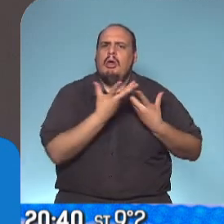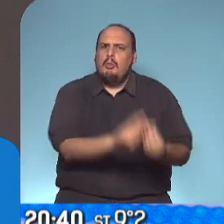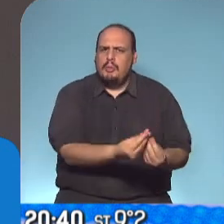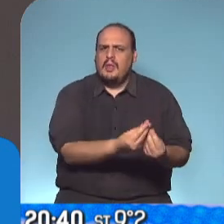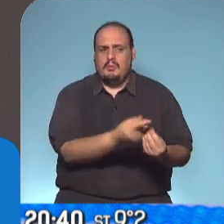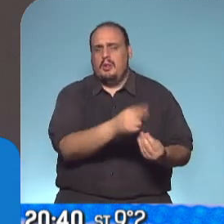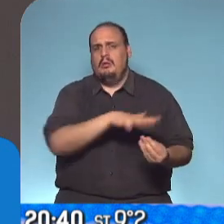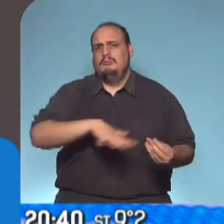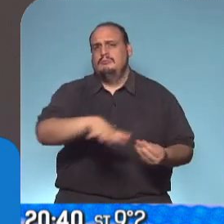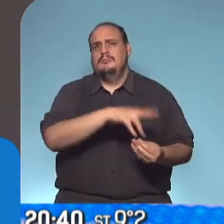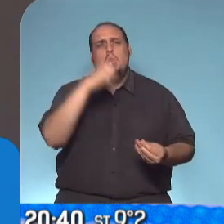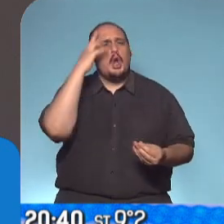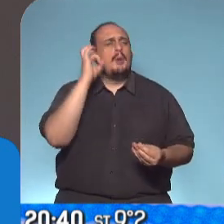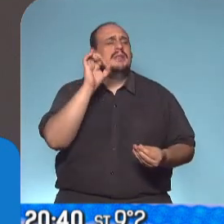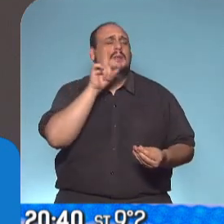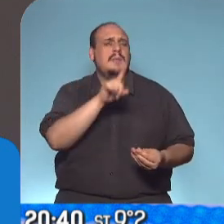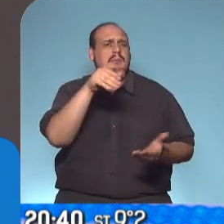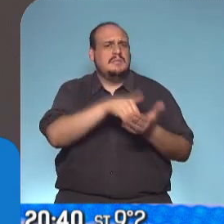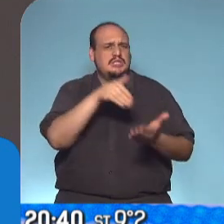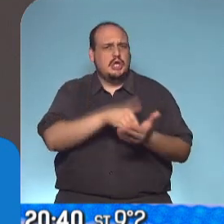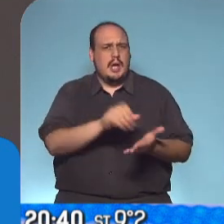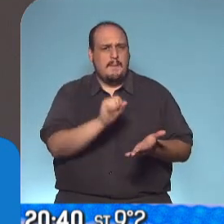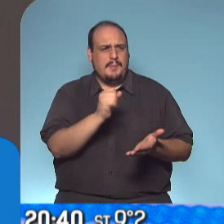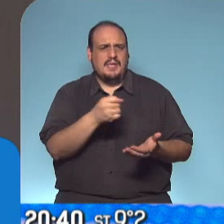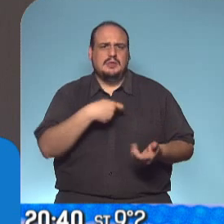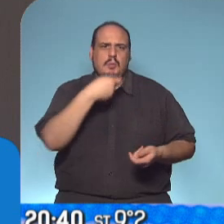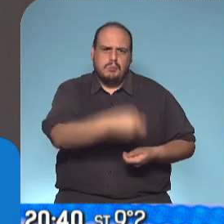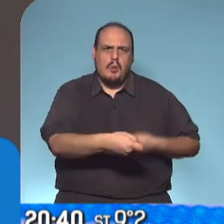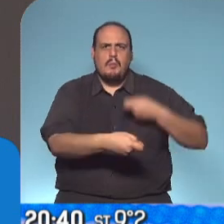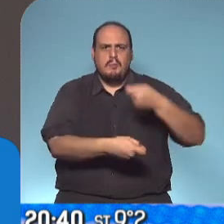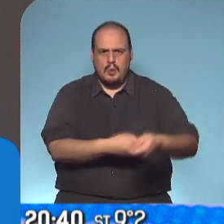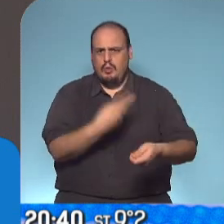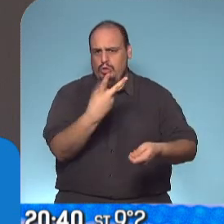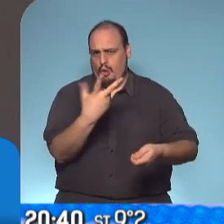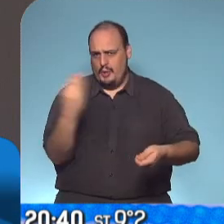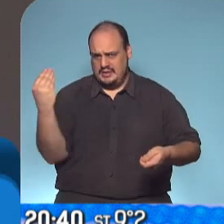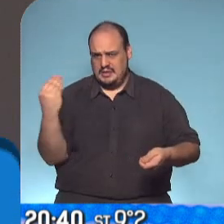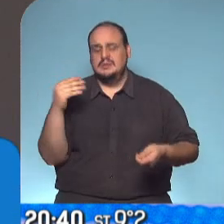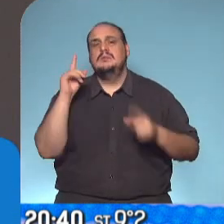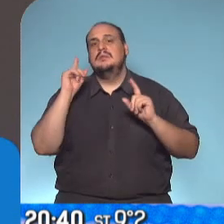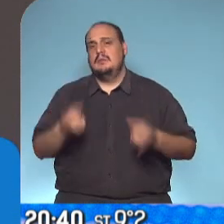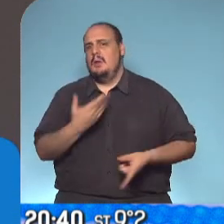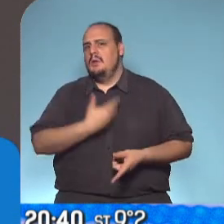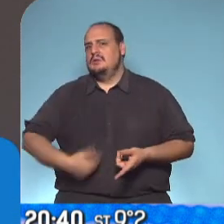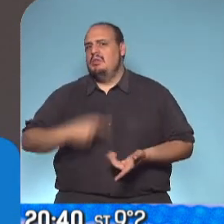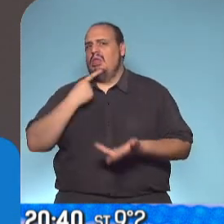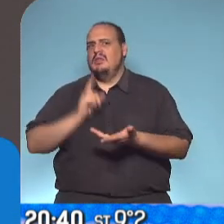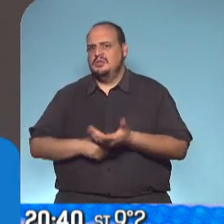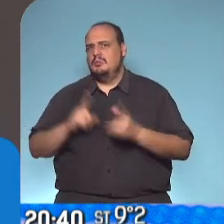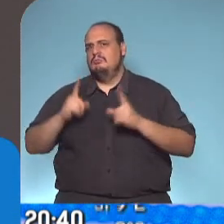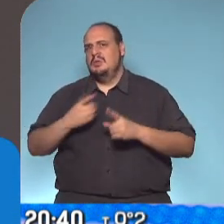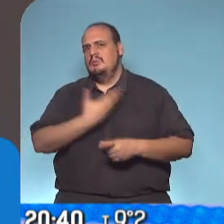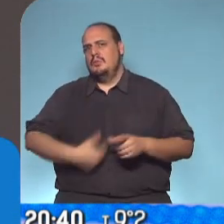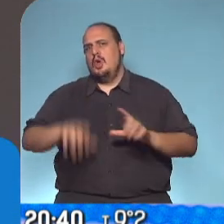importante, porque son casi 90.000 millones de pesos en cada una de las veces, y además porque trascendió la decisión del presidente a partir de una reunión con